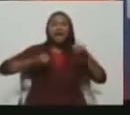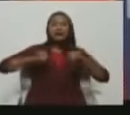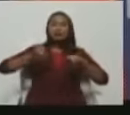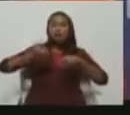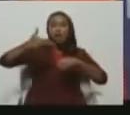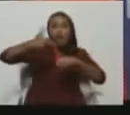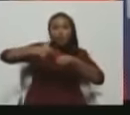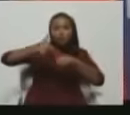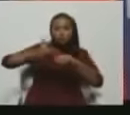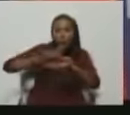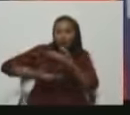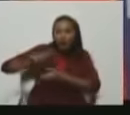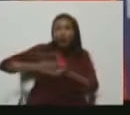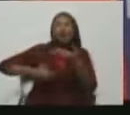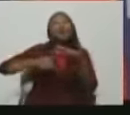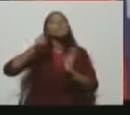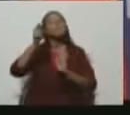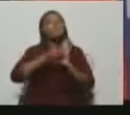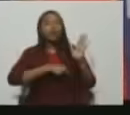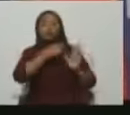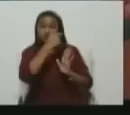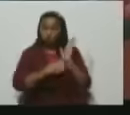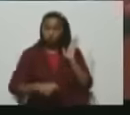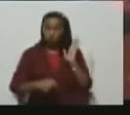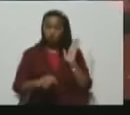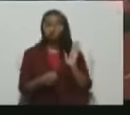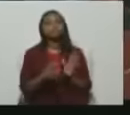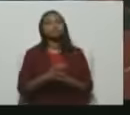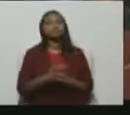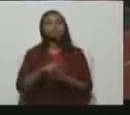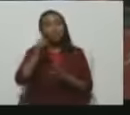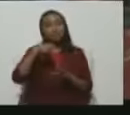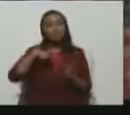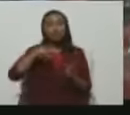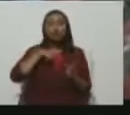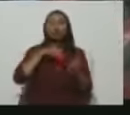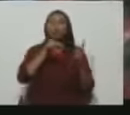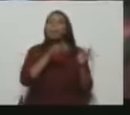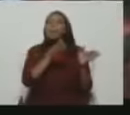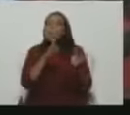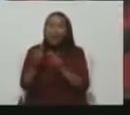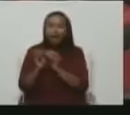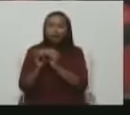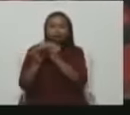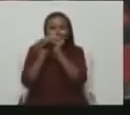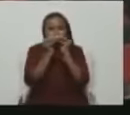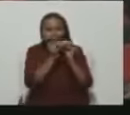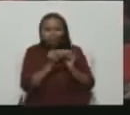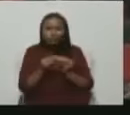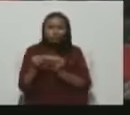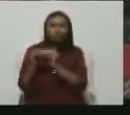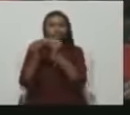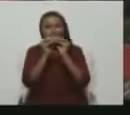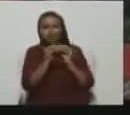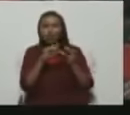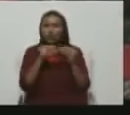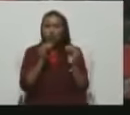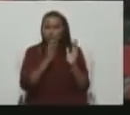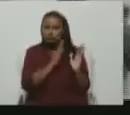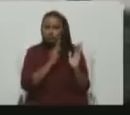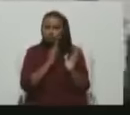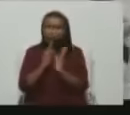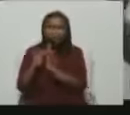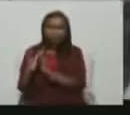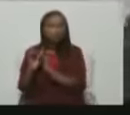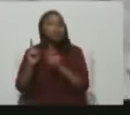Asimismo, hemos elaborado un plan de apoyo al Comando Estratégico Operacional por parte de los órganos de seguridad ciudadana, el cual, primero que